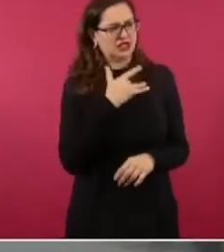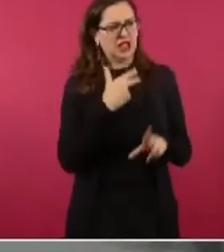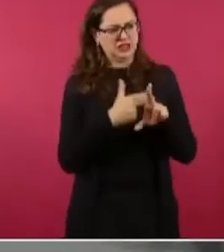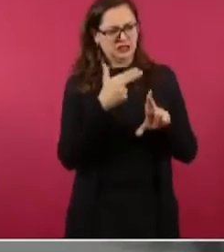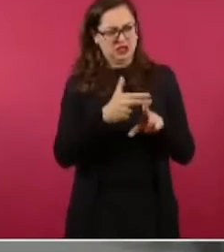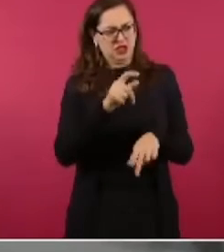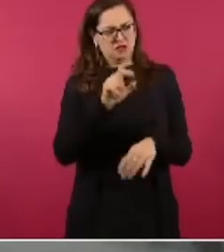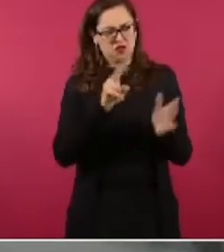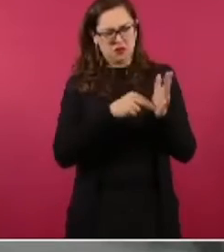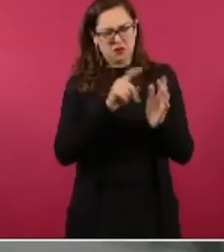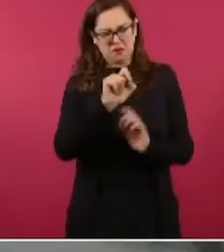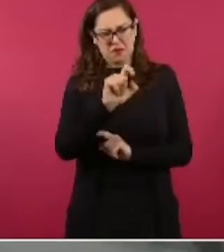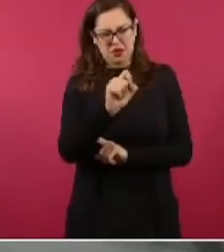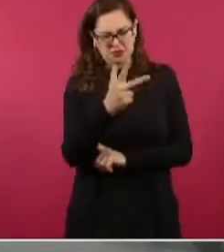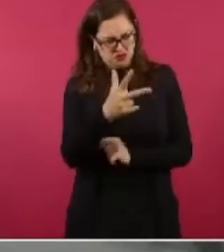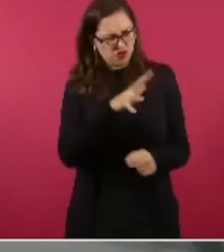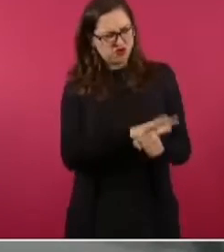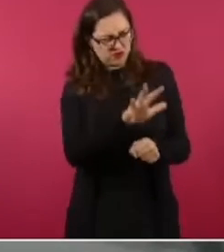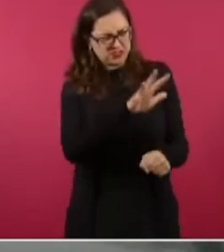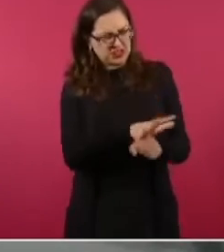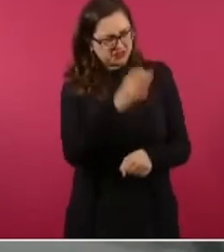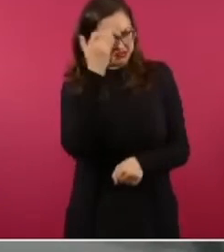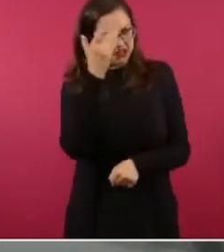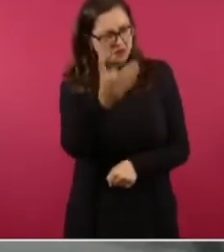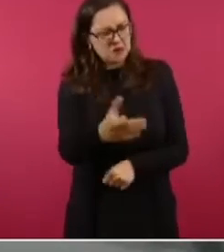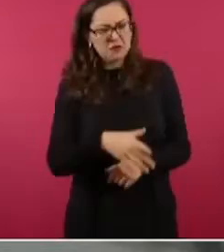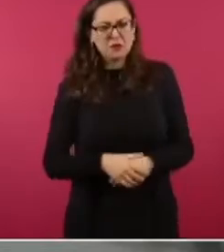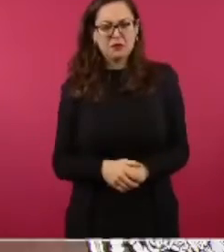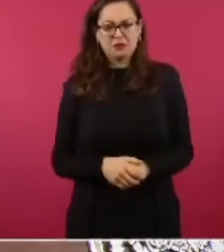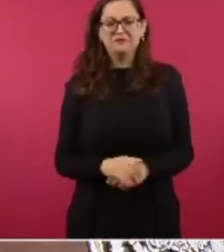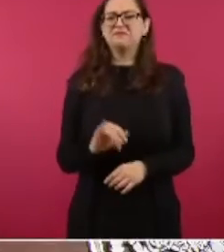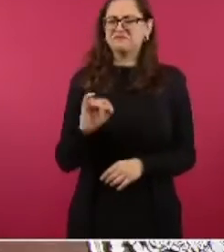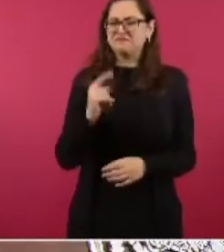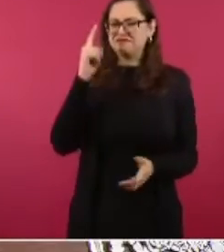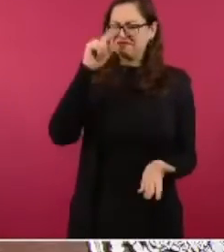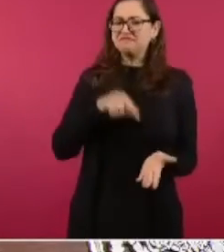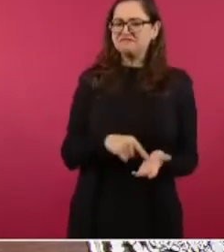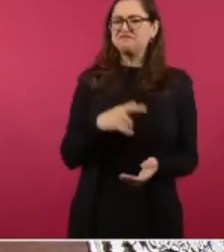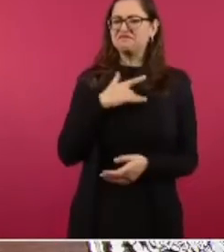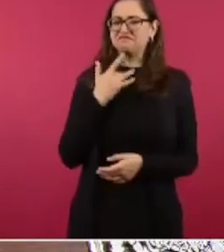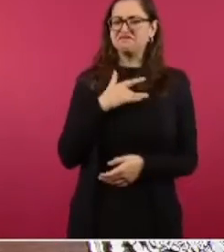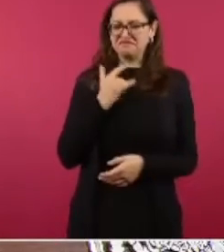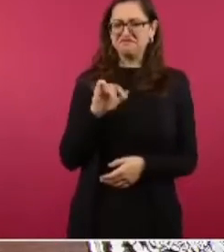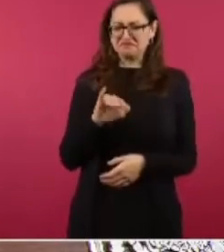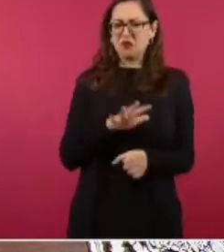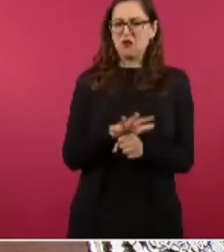que sí, porque además no depende solo